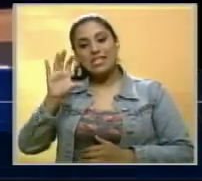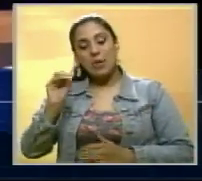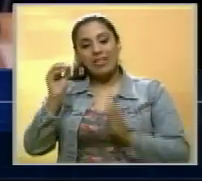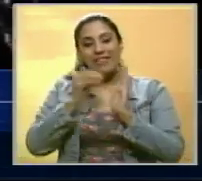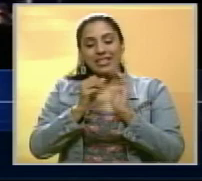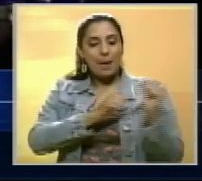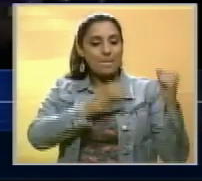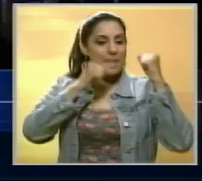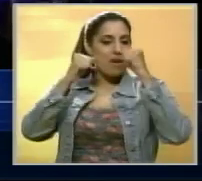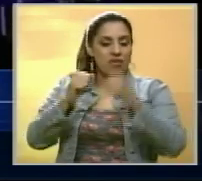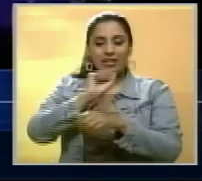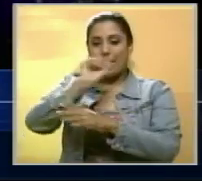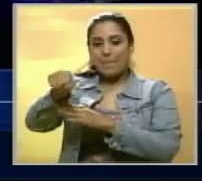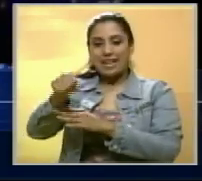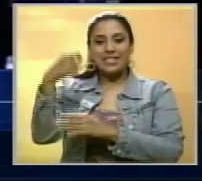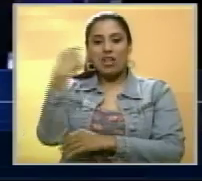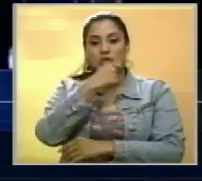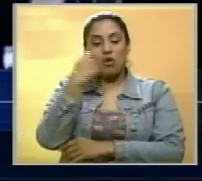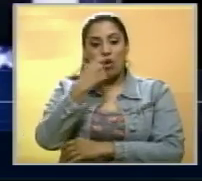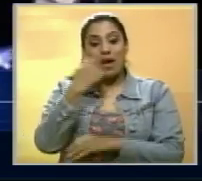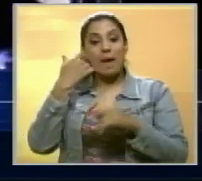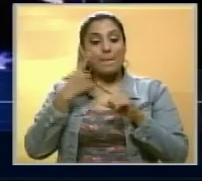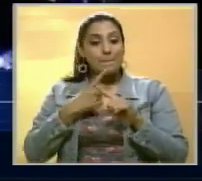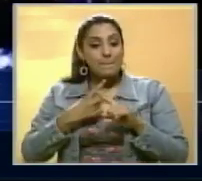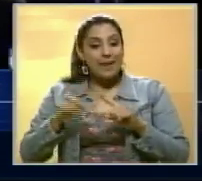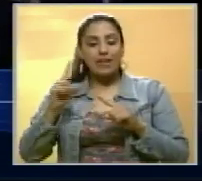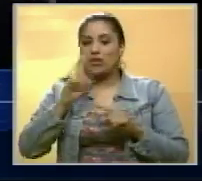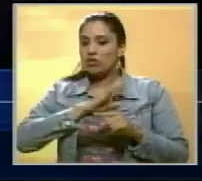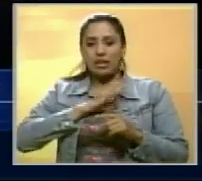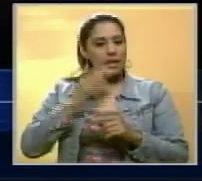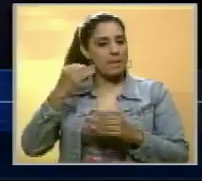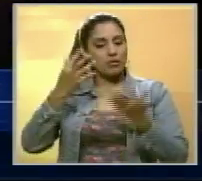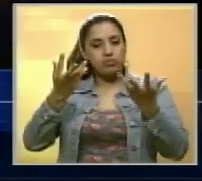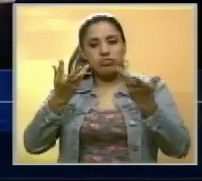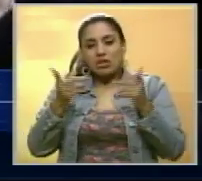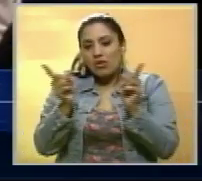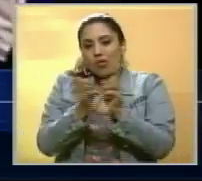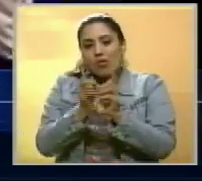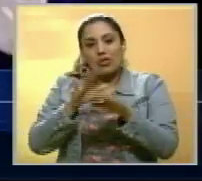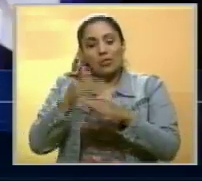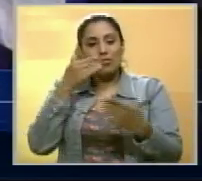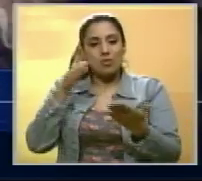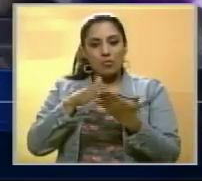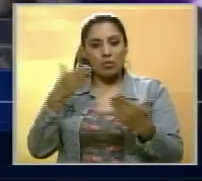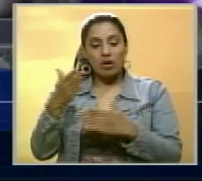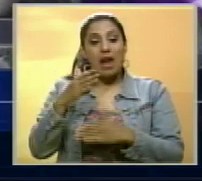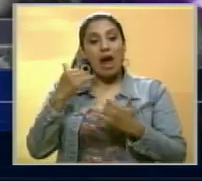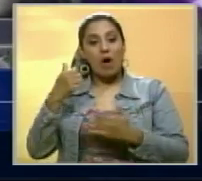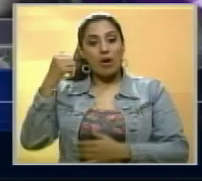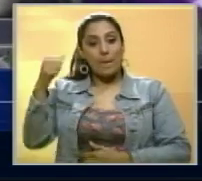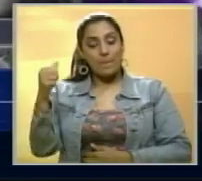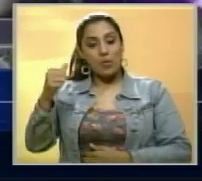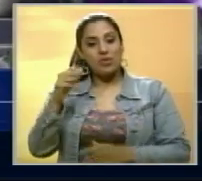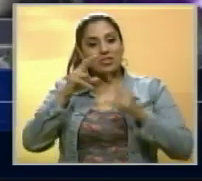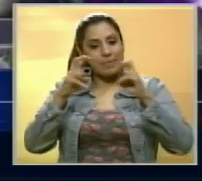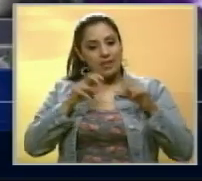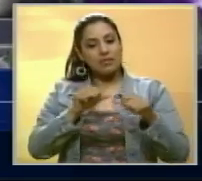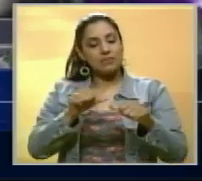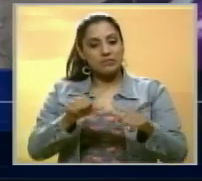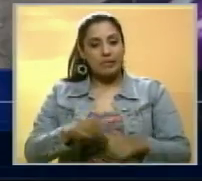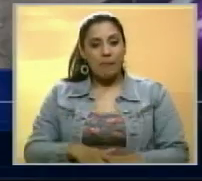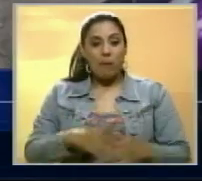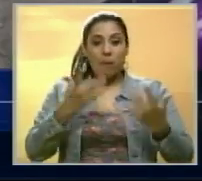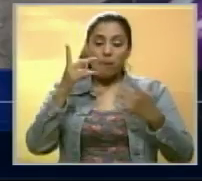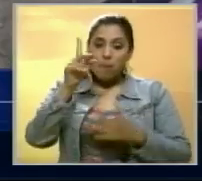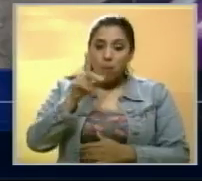veces más fuerte que la heroína. Sin embargo, no se suministraron más detalles del fallecimiento de Prince, pues la policía sigue investigando. De